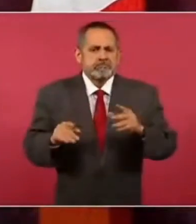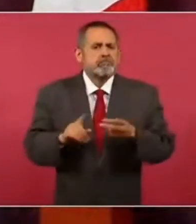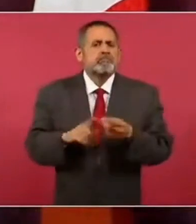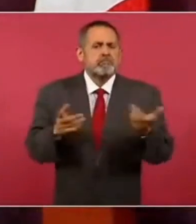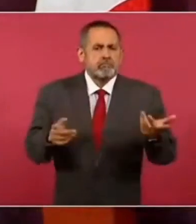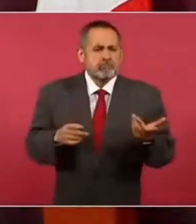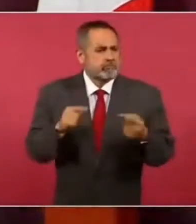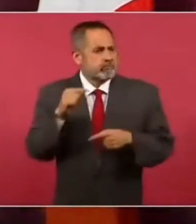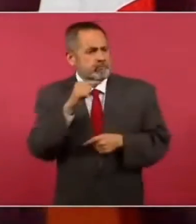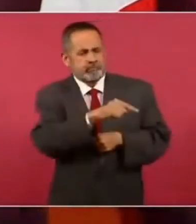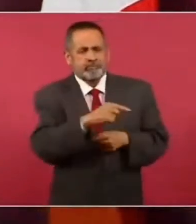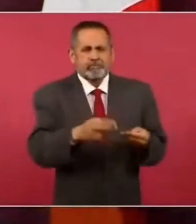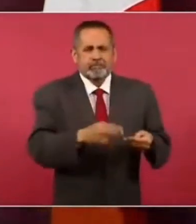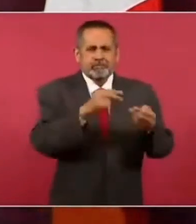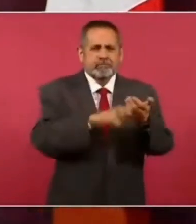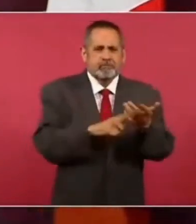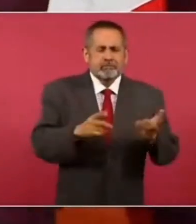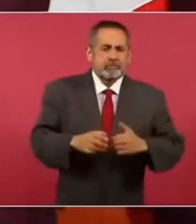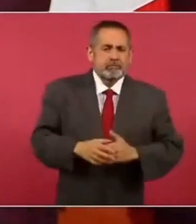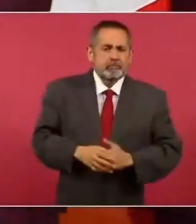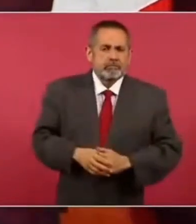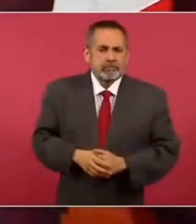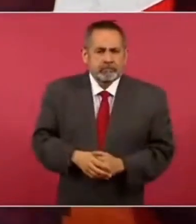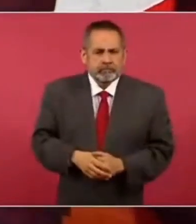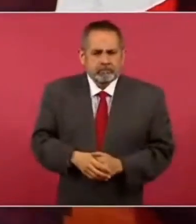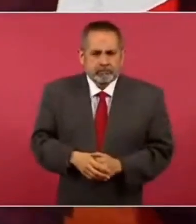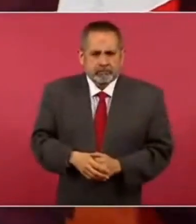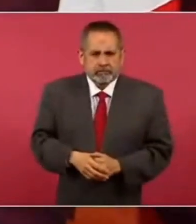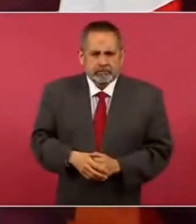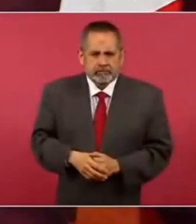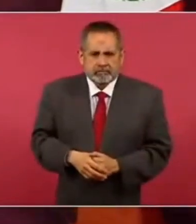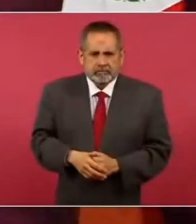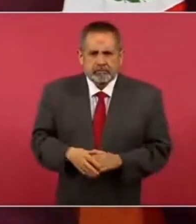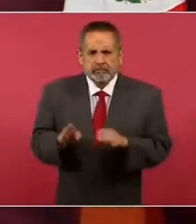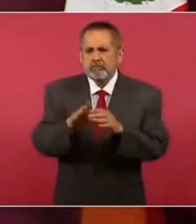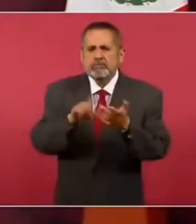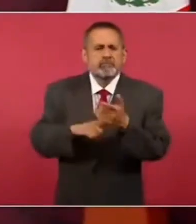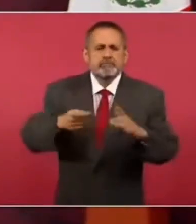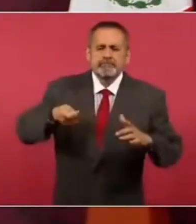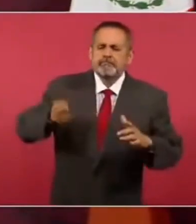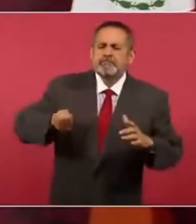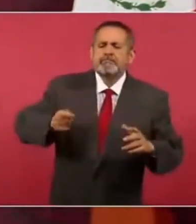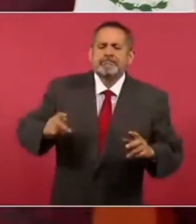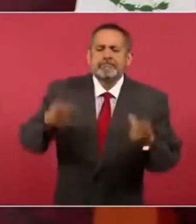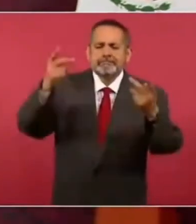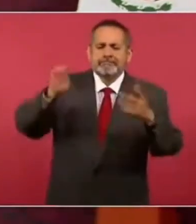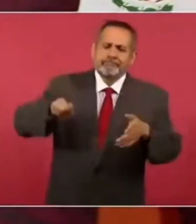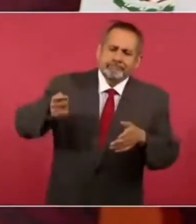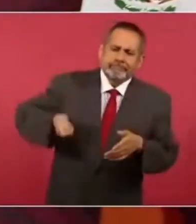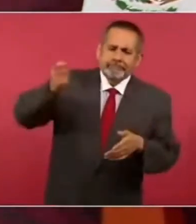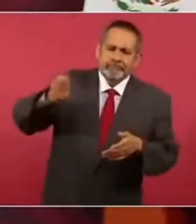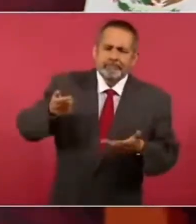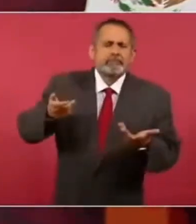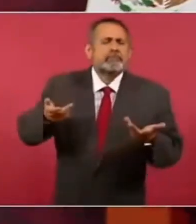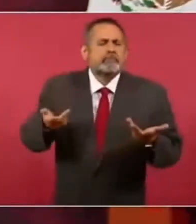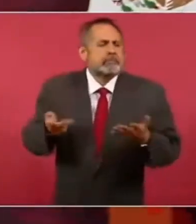en las financieras? Hay subastas. ¿Cómo se manejan las subastas? ¿Qué